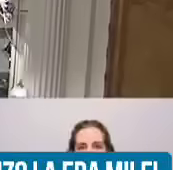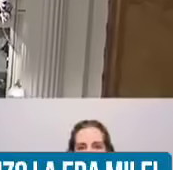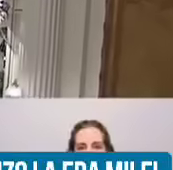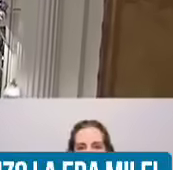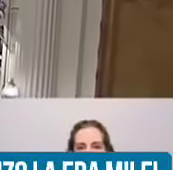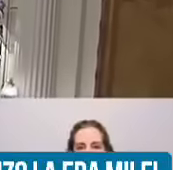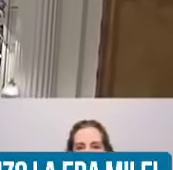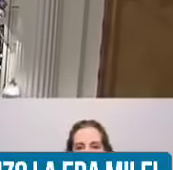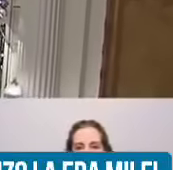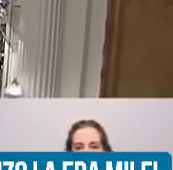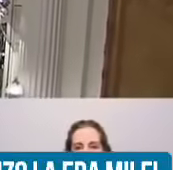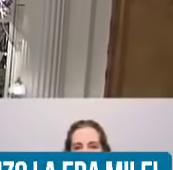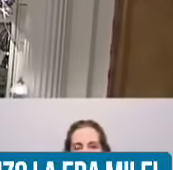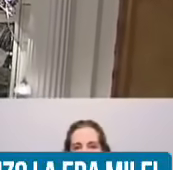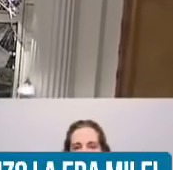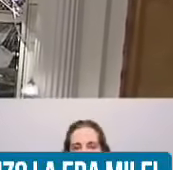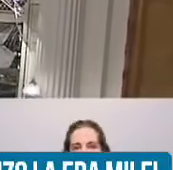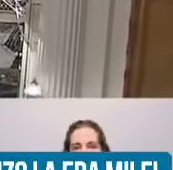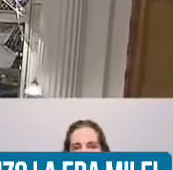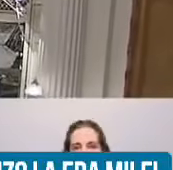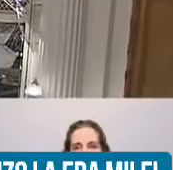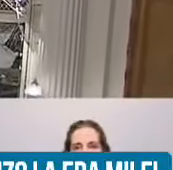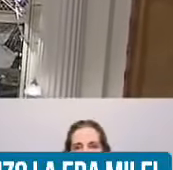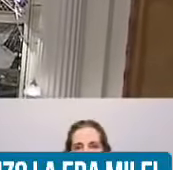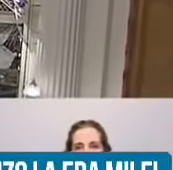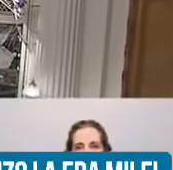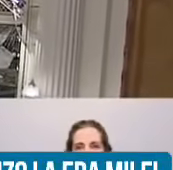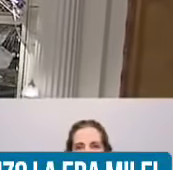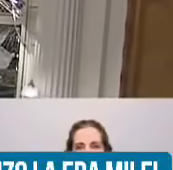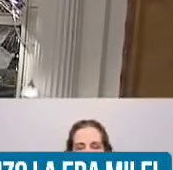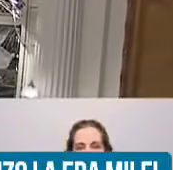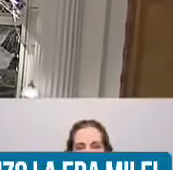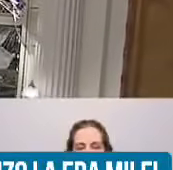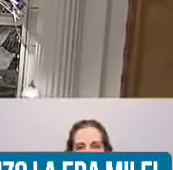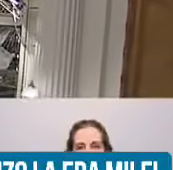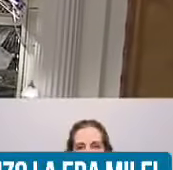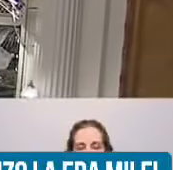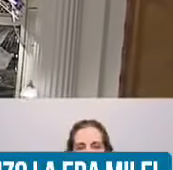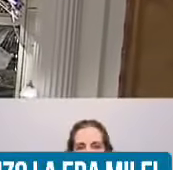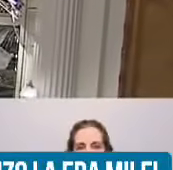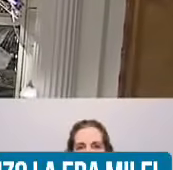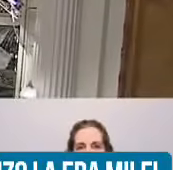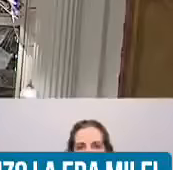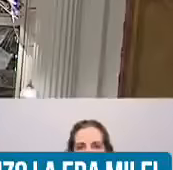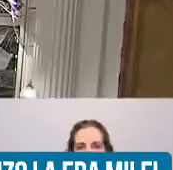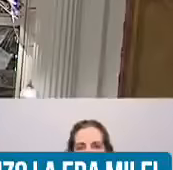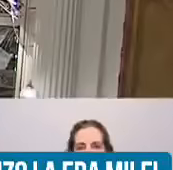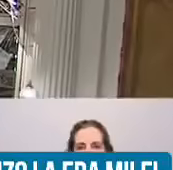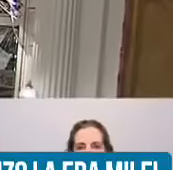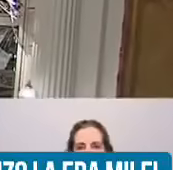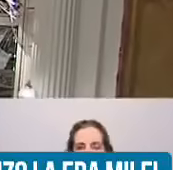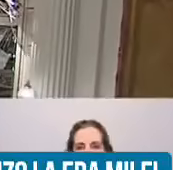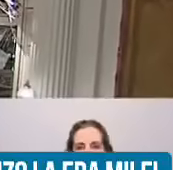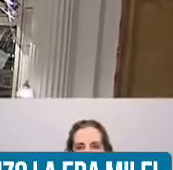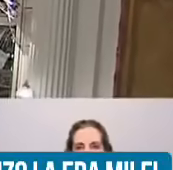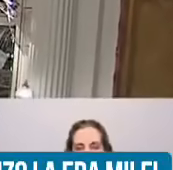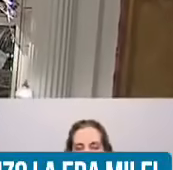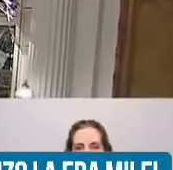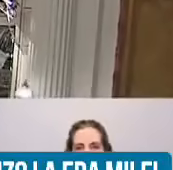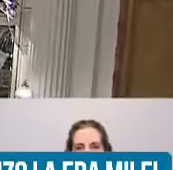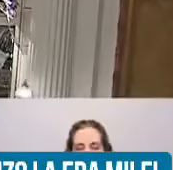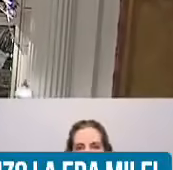y hay un operativo de la Fuerza Aérea controlando el espacio aéreo todo el tiempo. Esto es parte de la